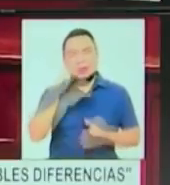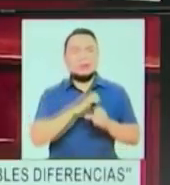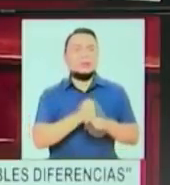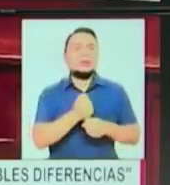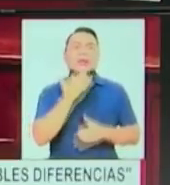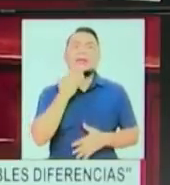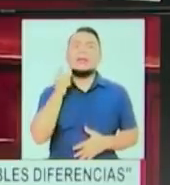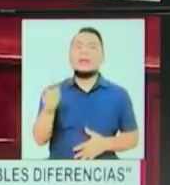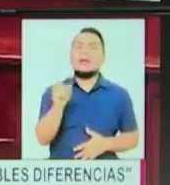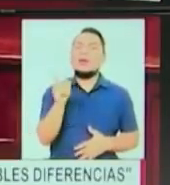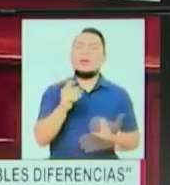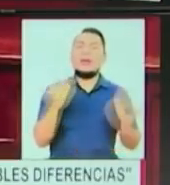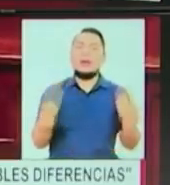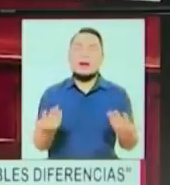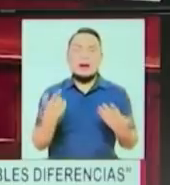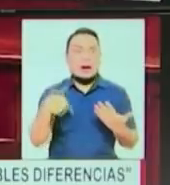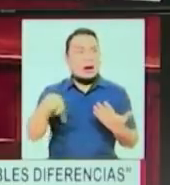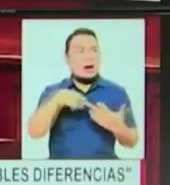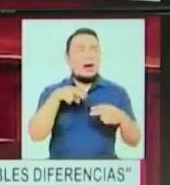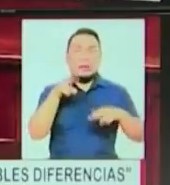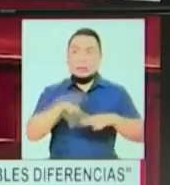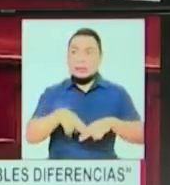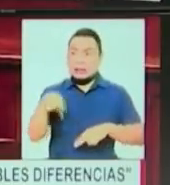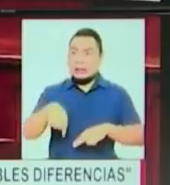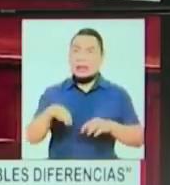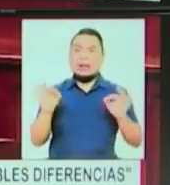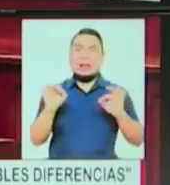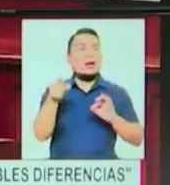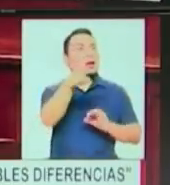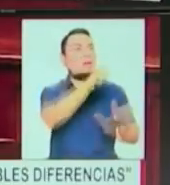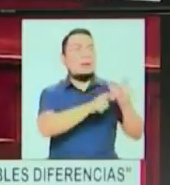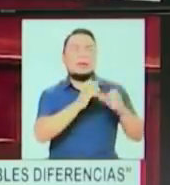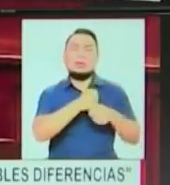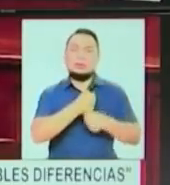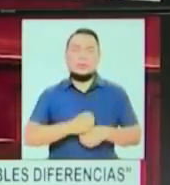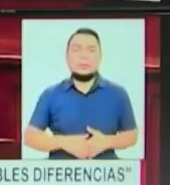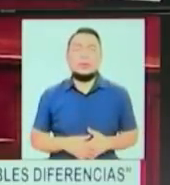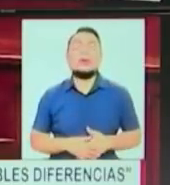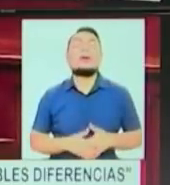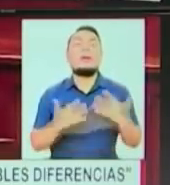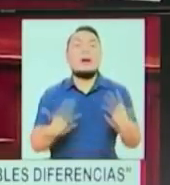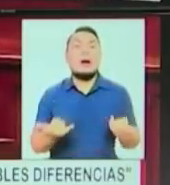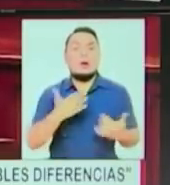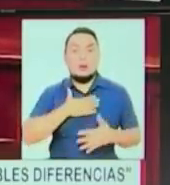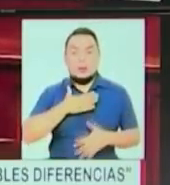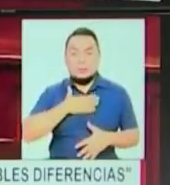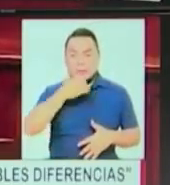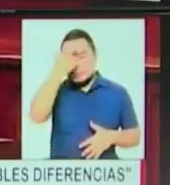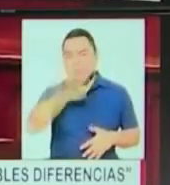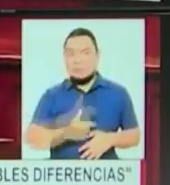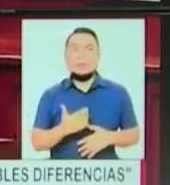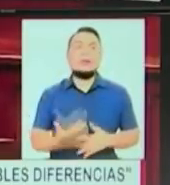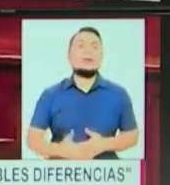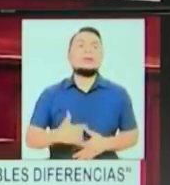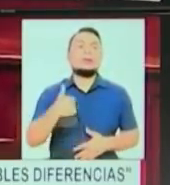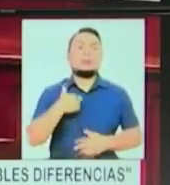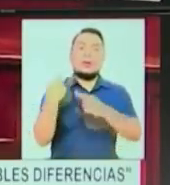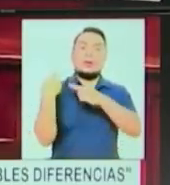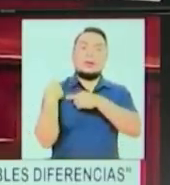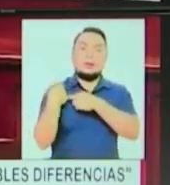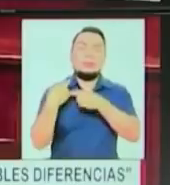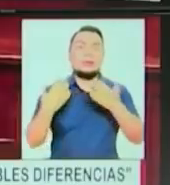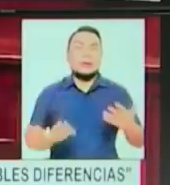Cerrón, Valdemar Cerrón, Bermejo y gran parte de la bancada de Perú Libre dice que es el liberalismo y la